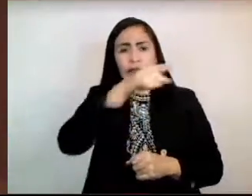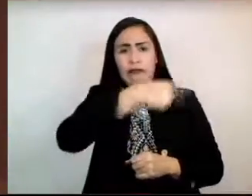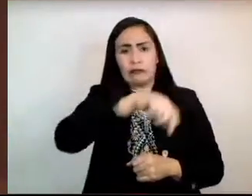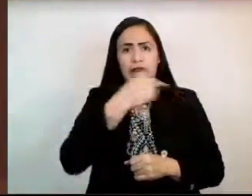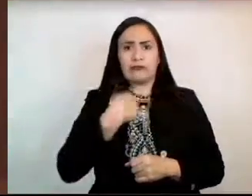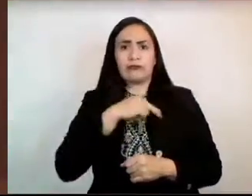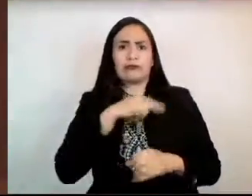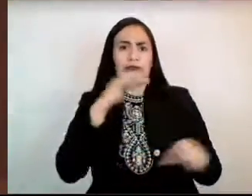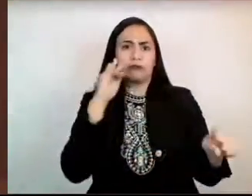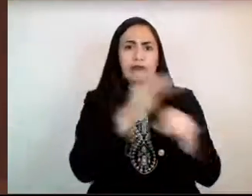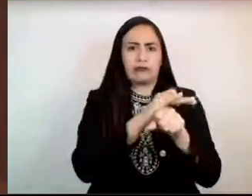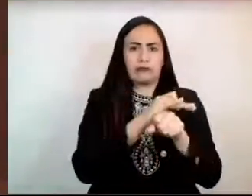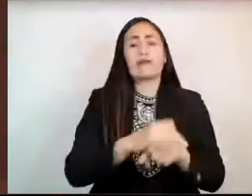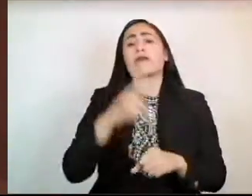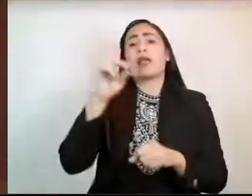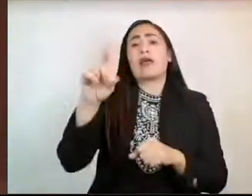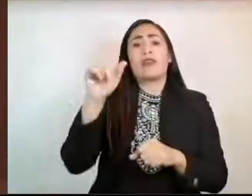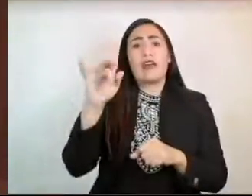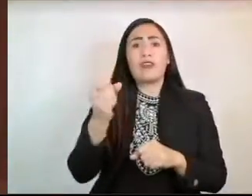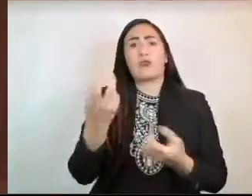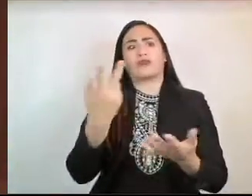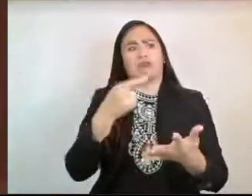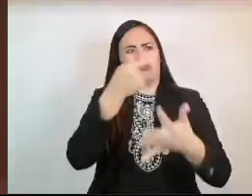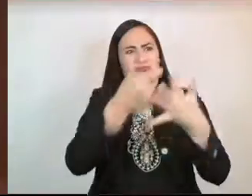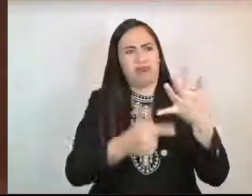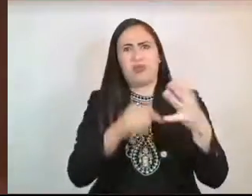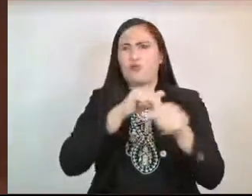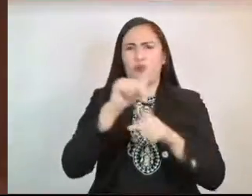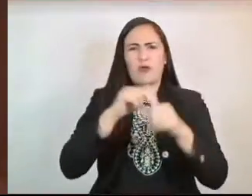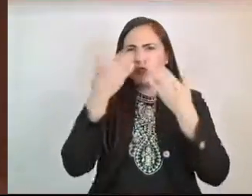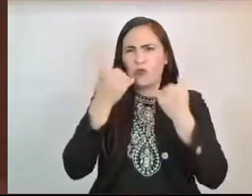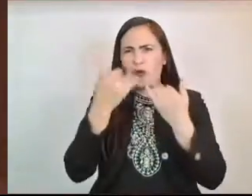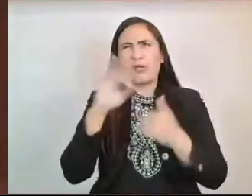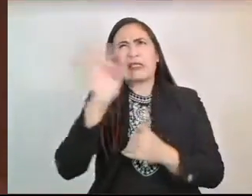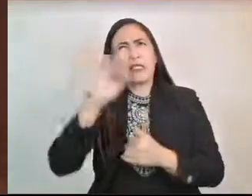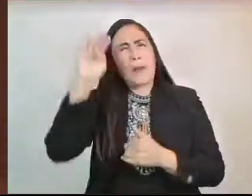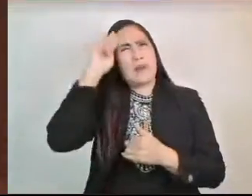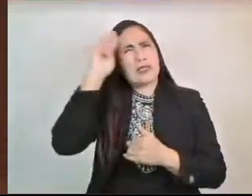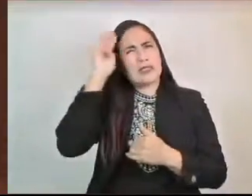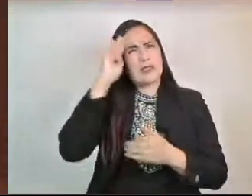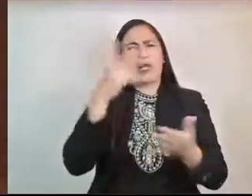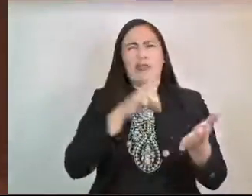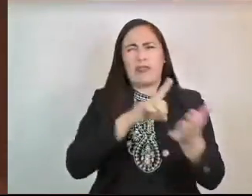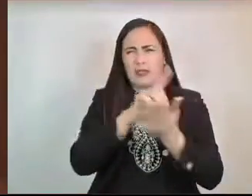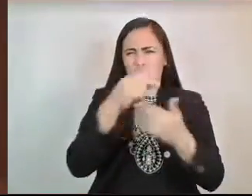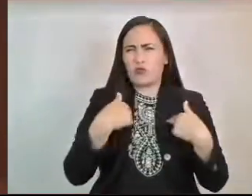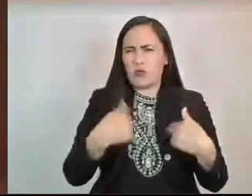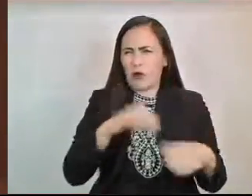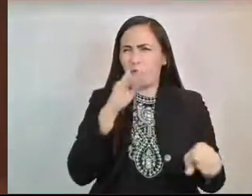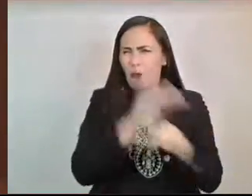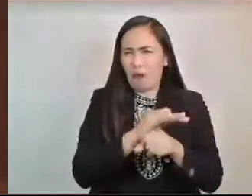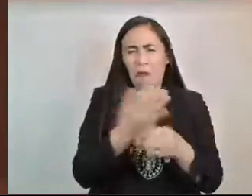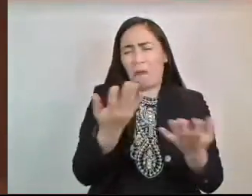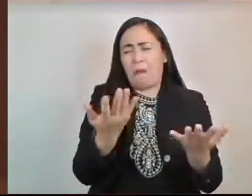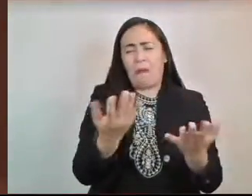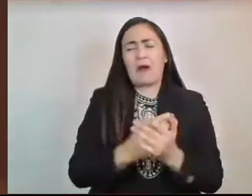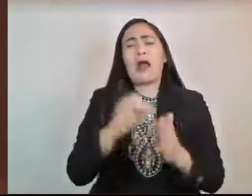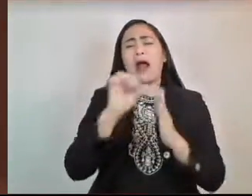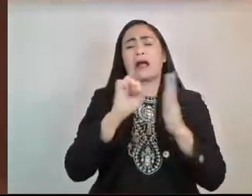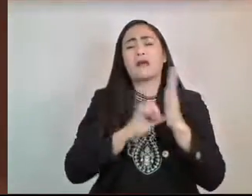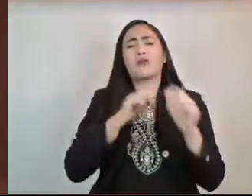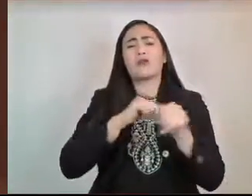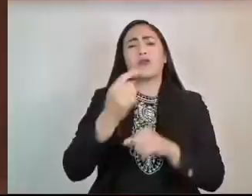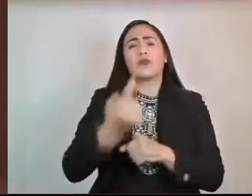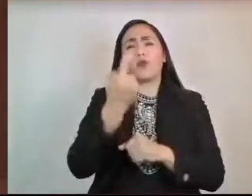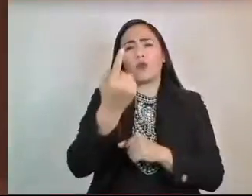y estadísticos, resulta imposible materializar y salvaguardar sus derechos humanos, en términos del artículo 1 de